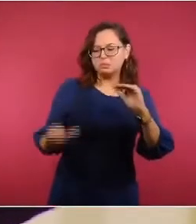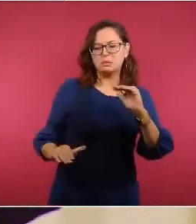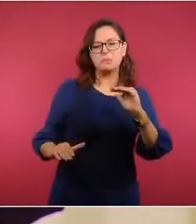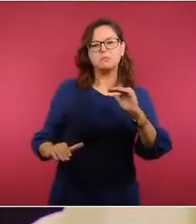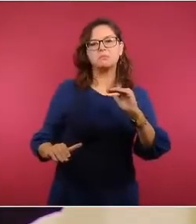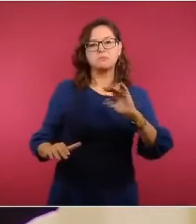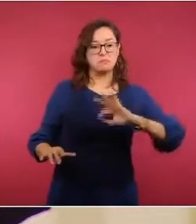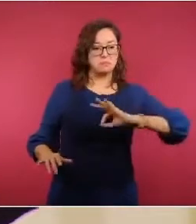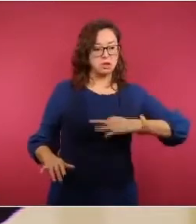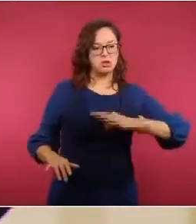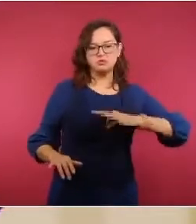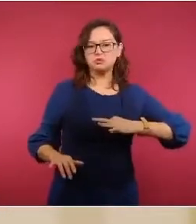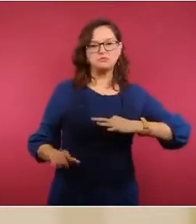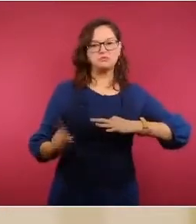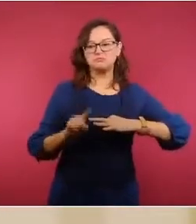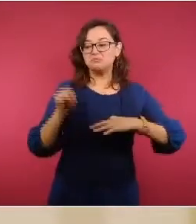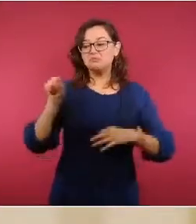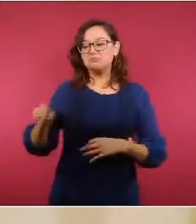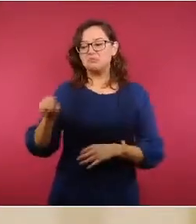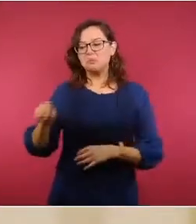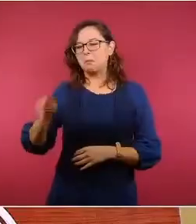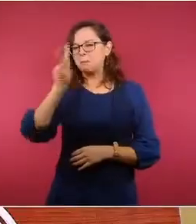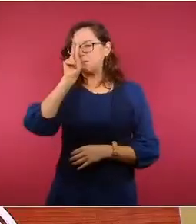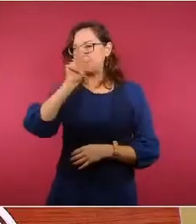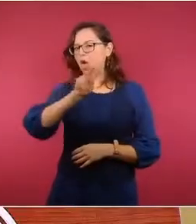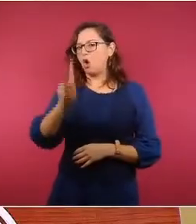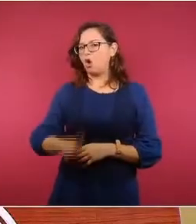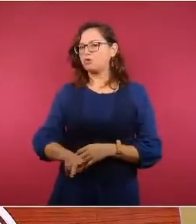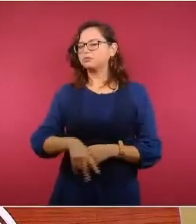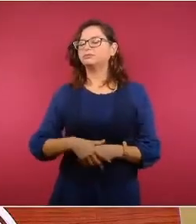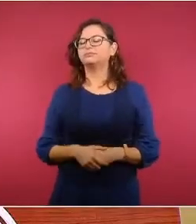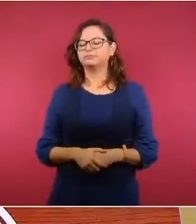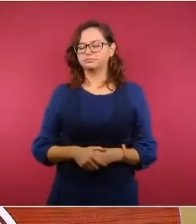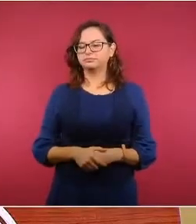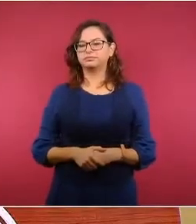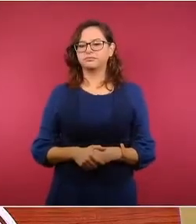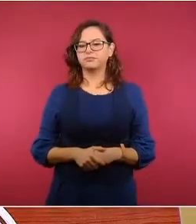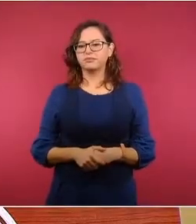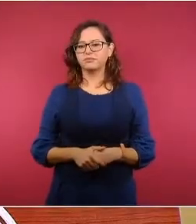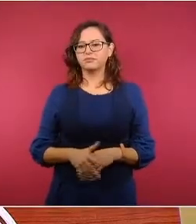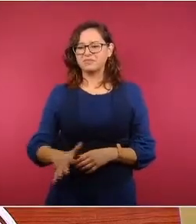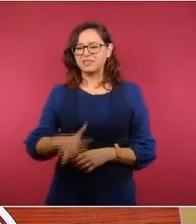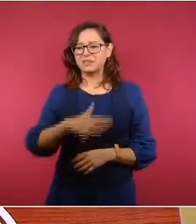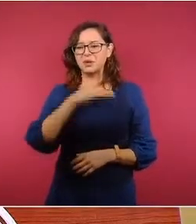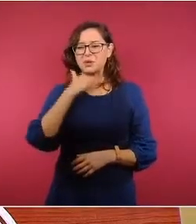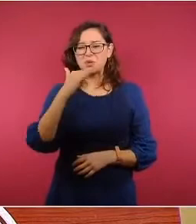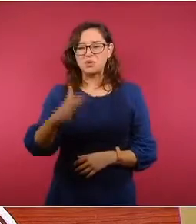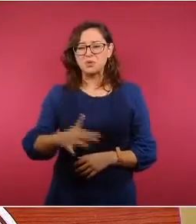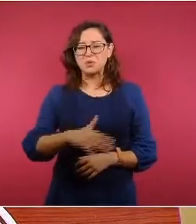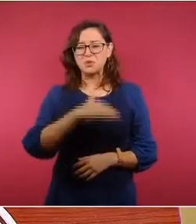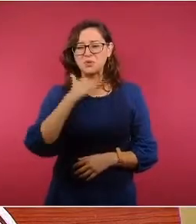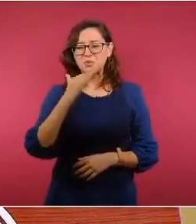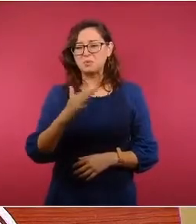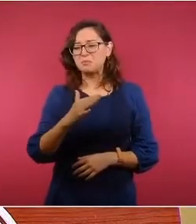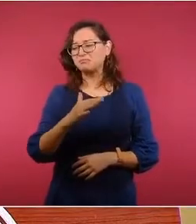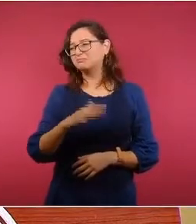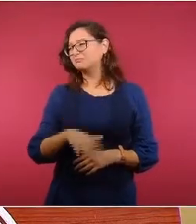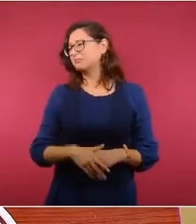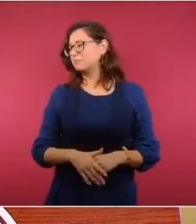virus que pueden haber. La corrupción es la peste más funesta